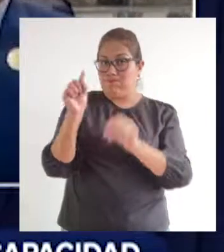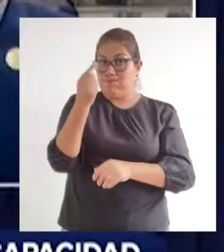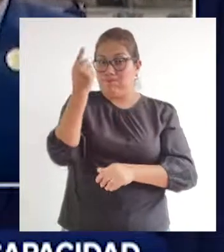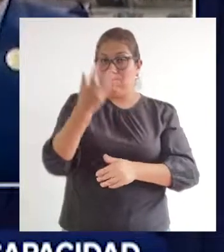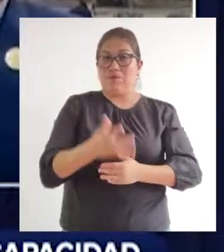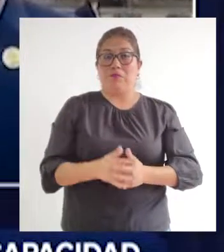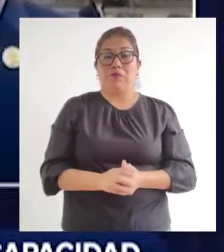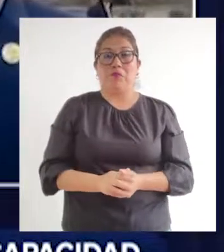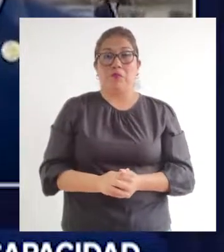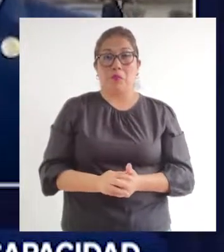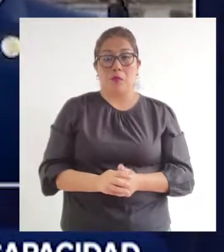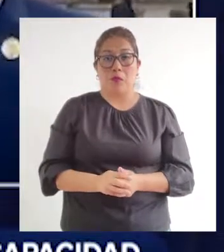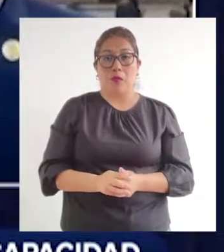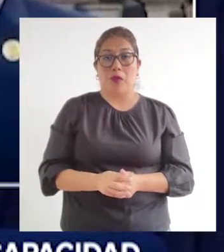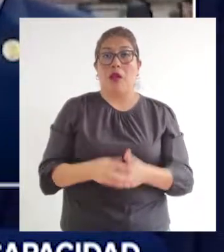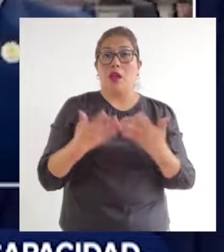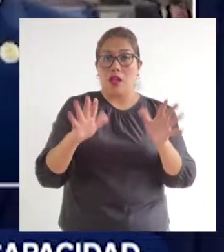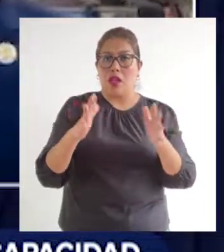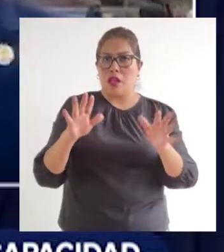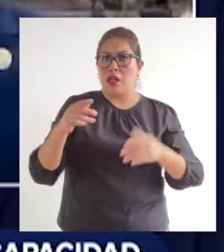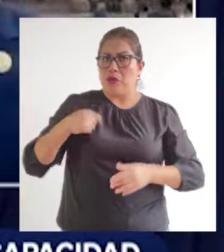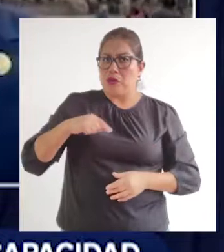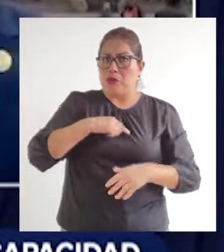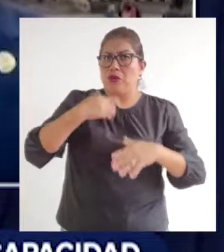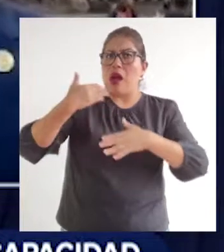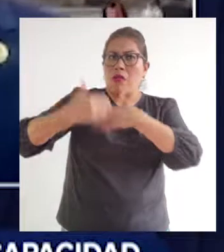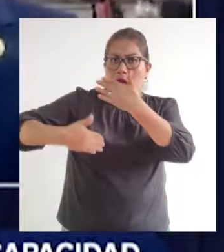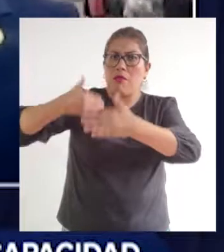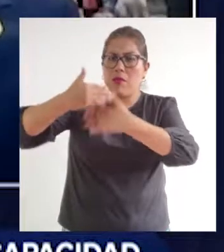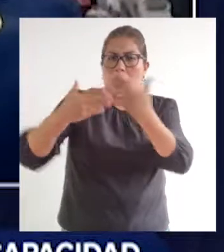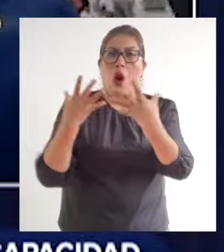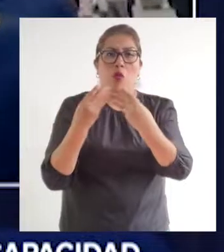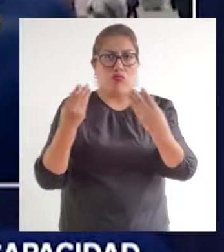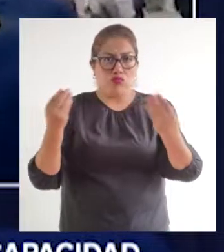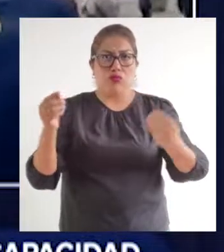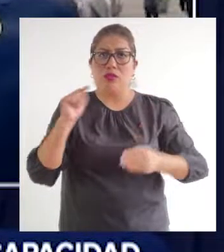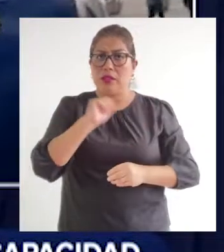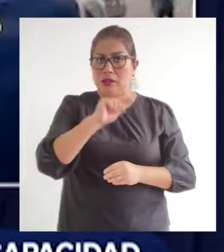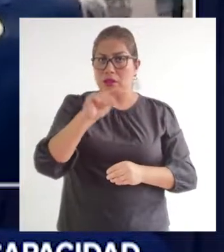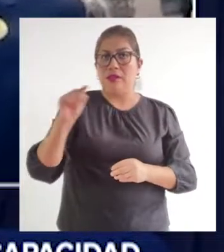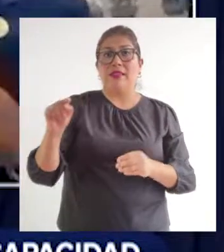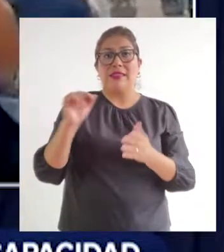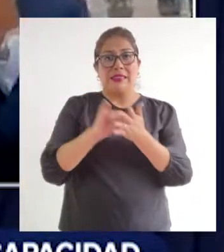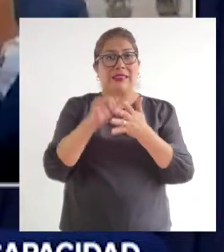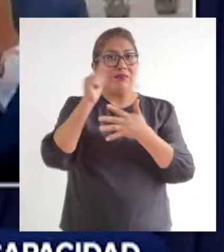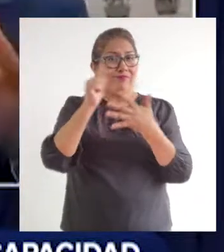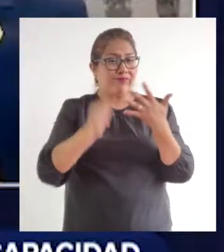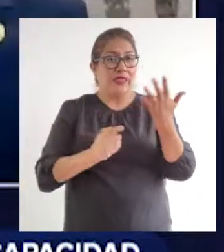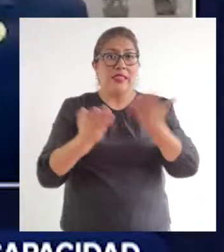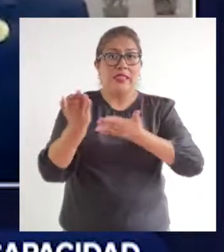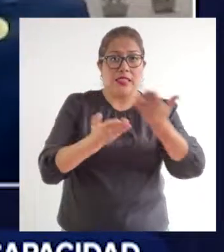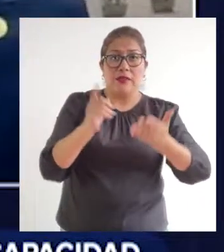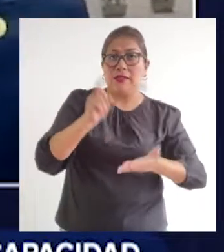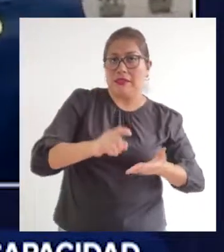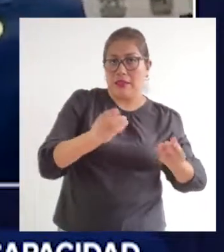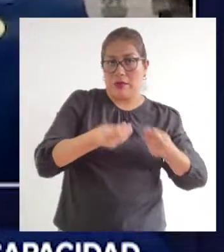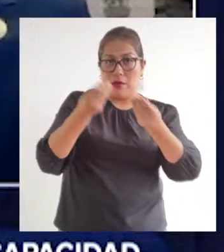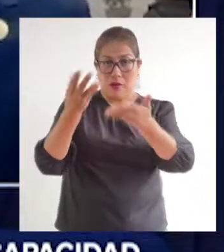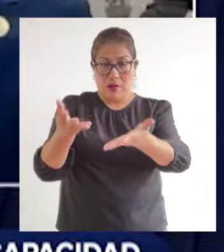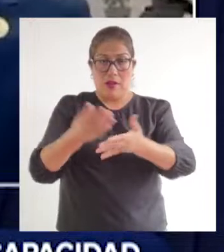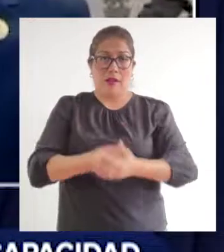principalmente. Así es que hemos avanzado ya mucho en varios de estos servicios que se tienen que